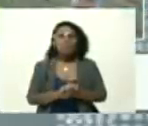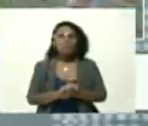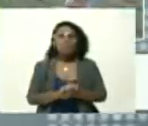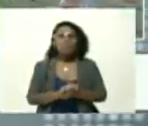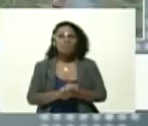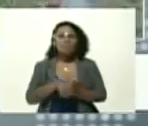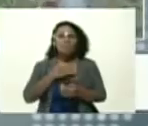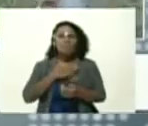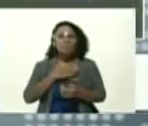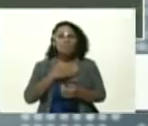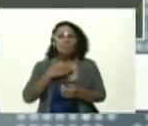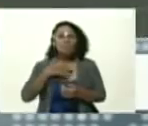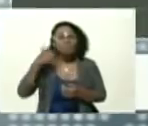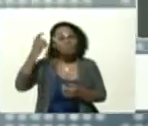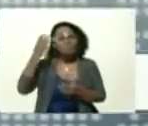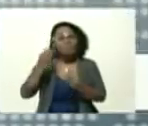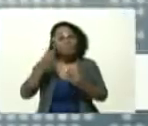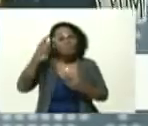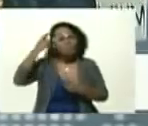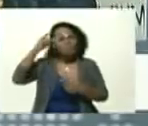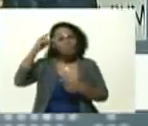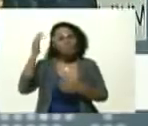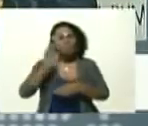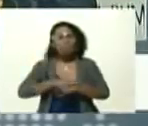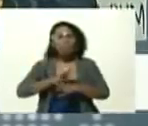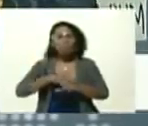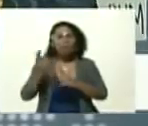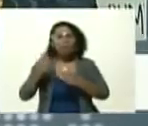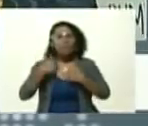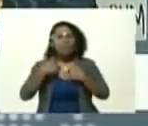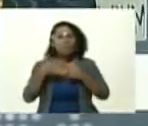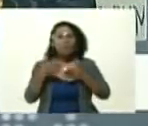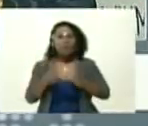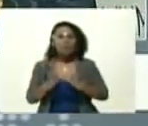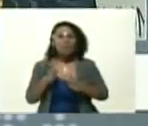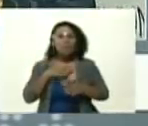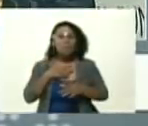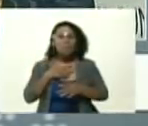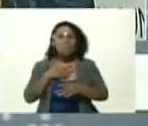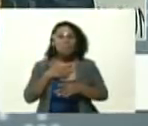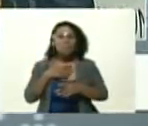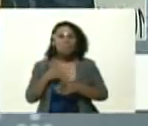Me trae muchos recuerdos porque yo nací y me crié